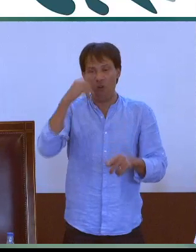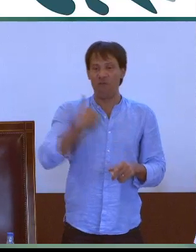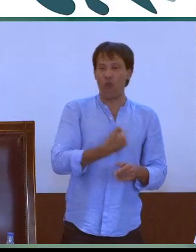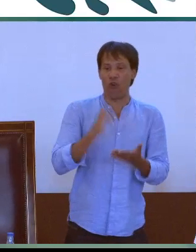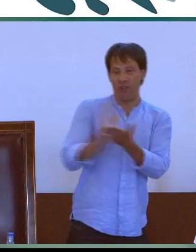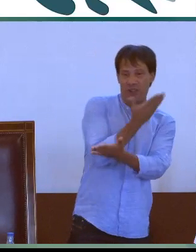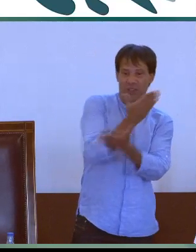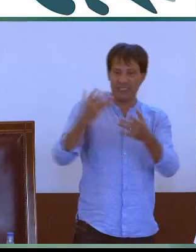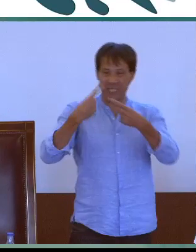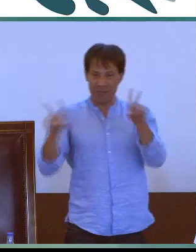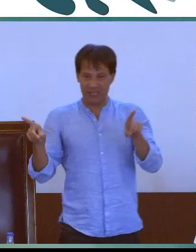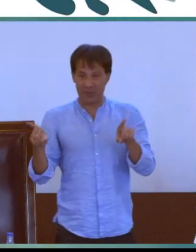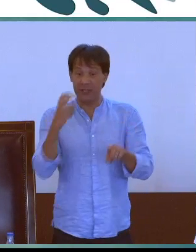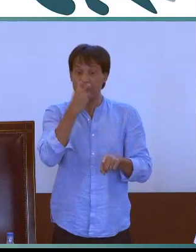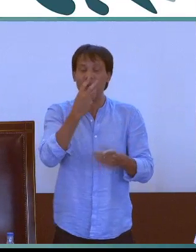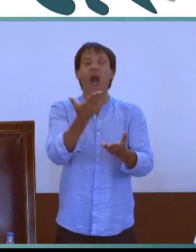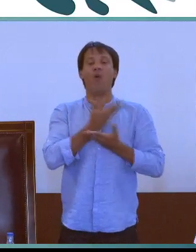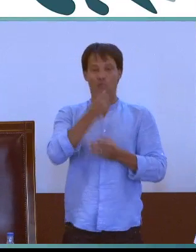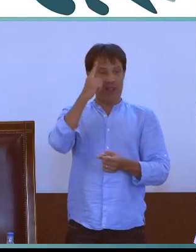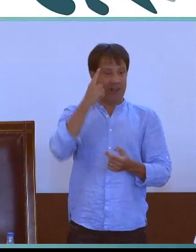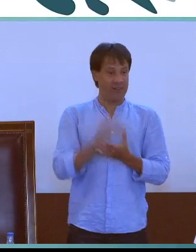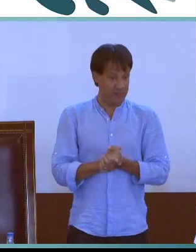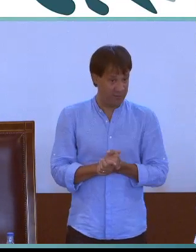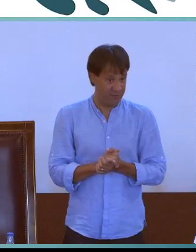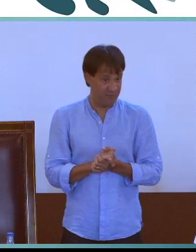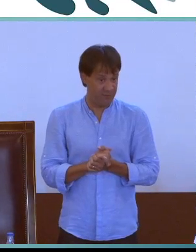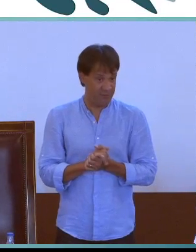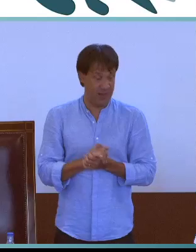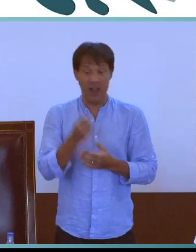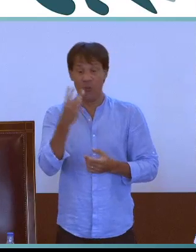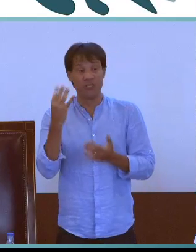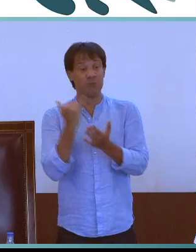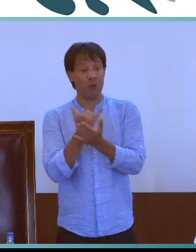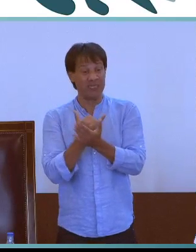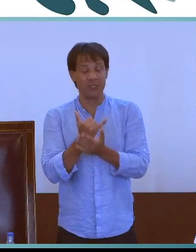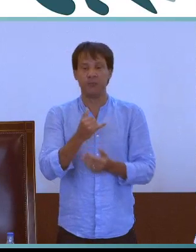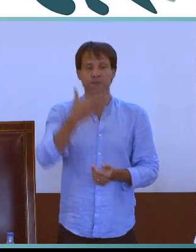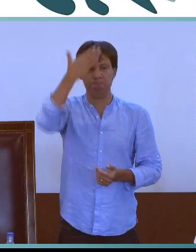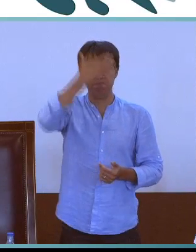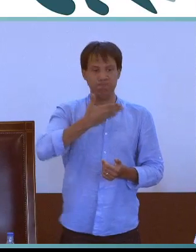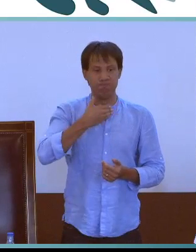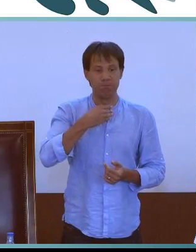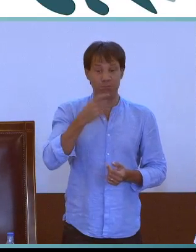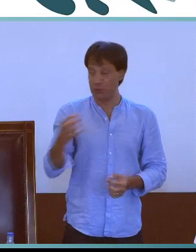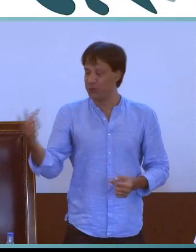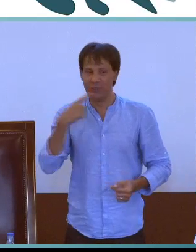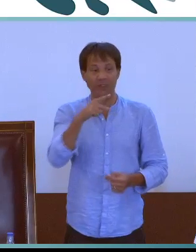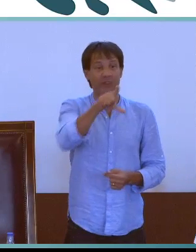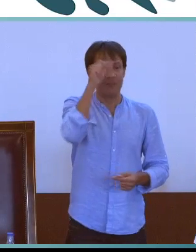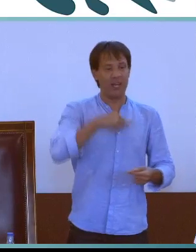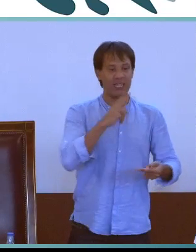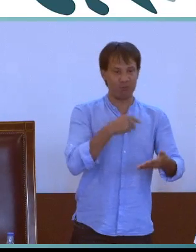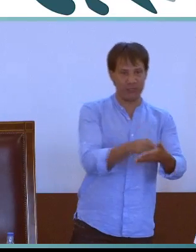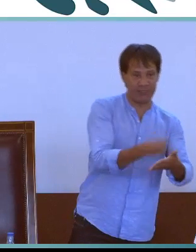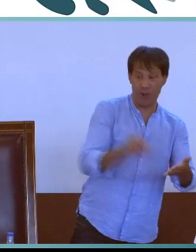Por eso, al no haber vocalización, las funciones no se sabían y no coincidían. Por eso había que vocalizarlo.